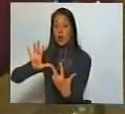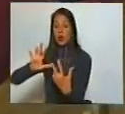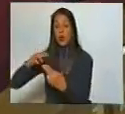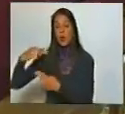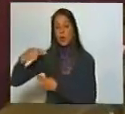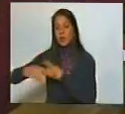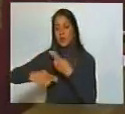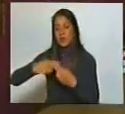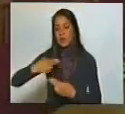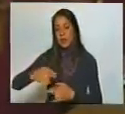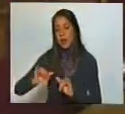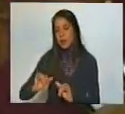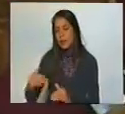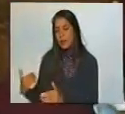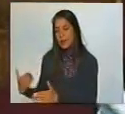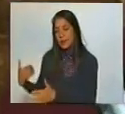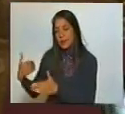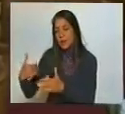cuento, ¿no?